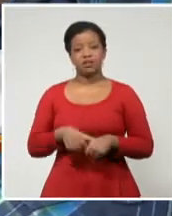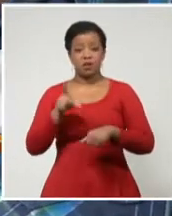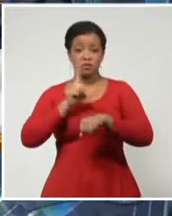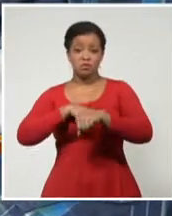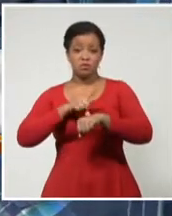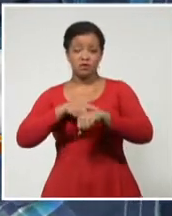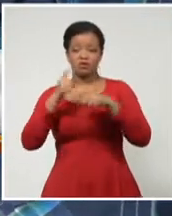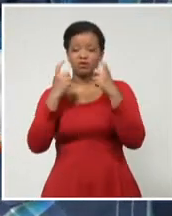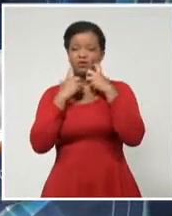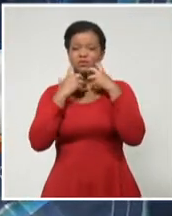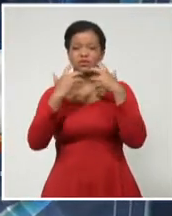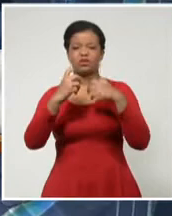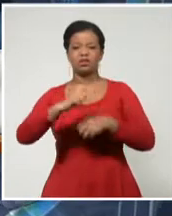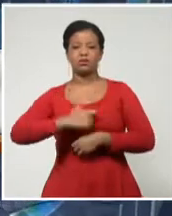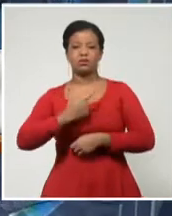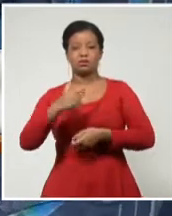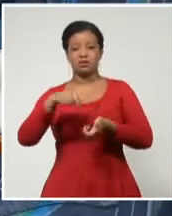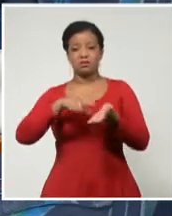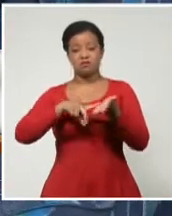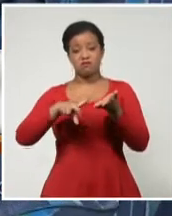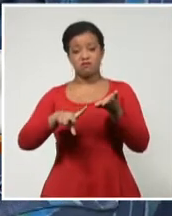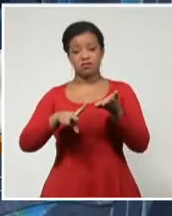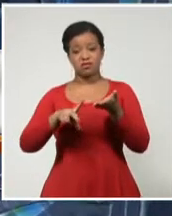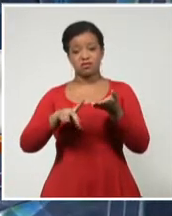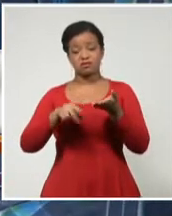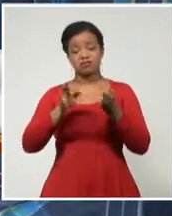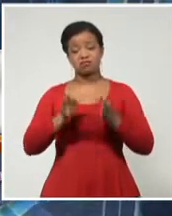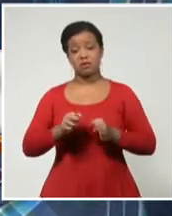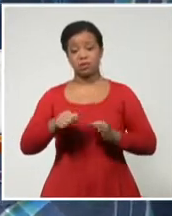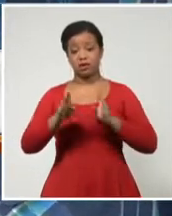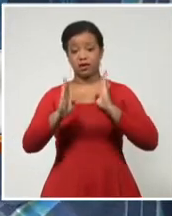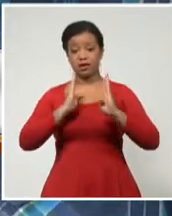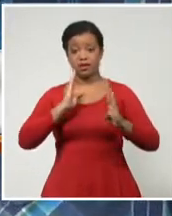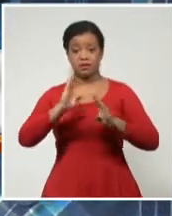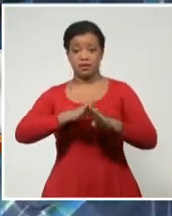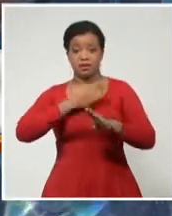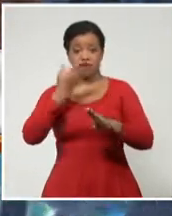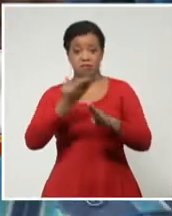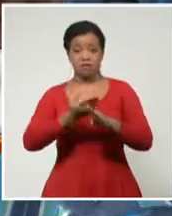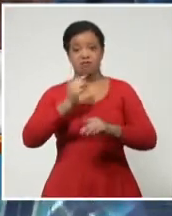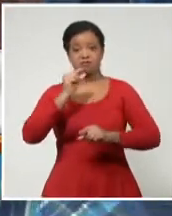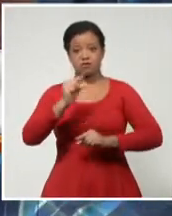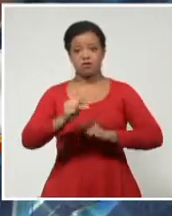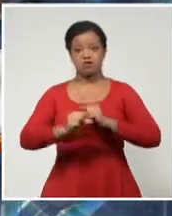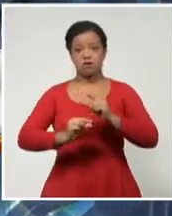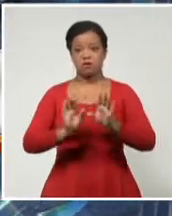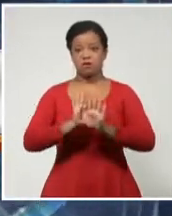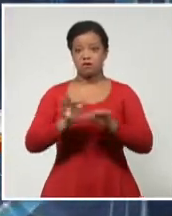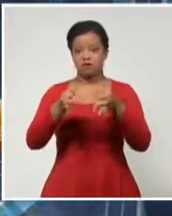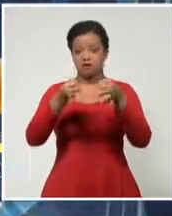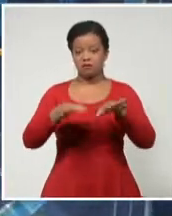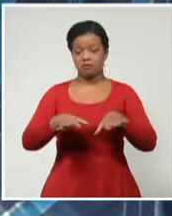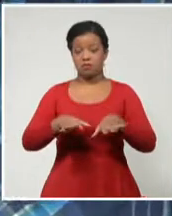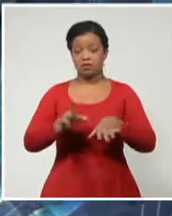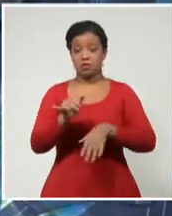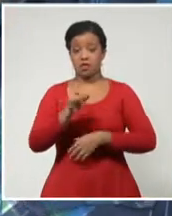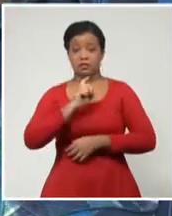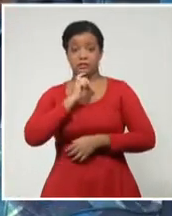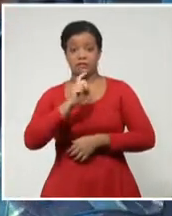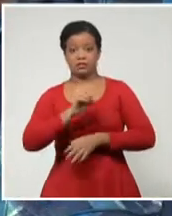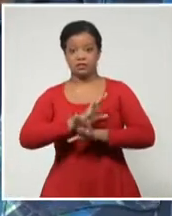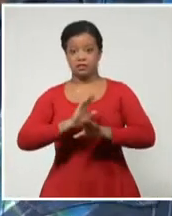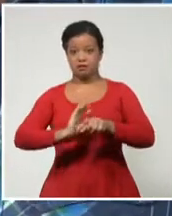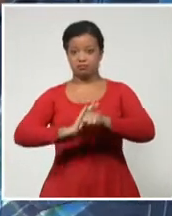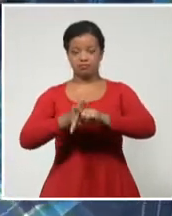en la provincia, por cuanto esta etapa, ya después de pasada los momentos más neurálgicos de